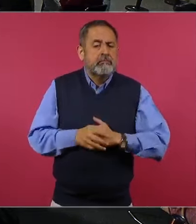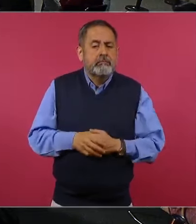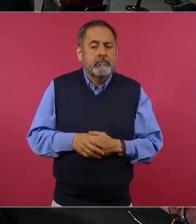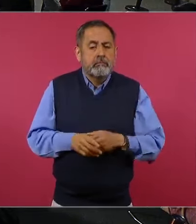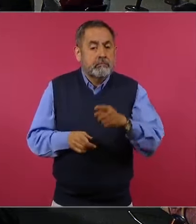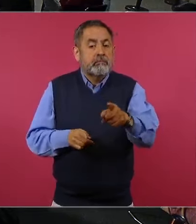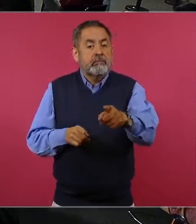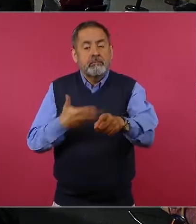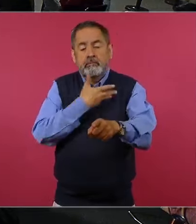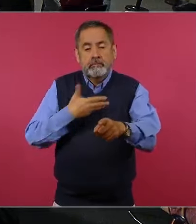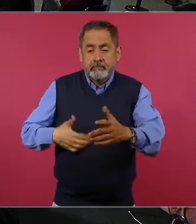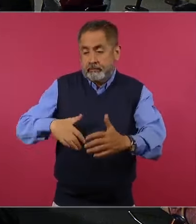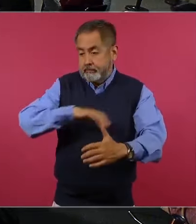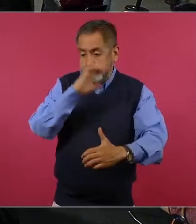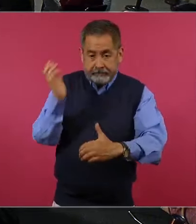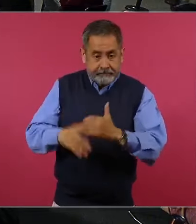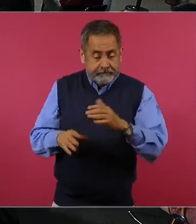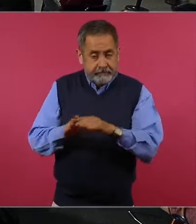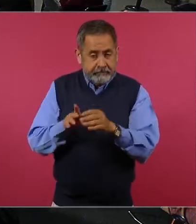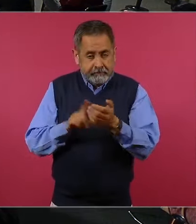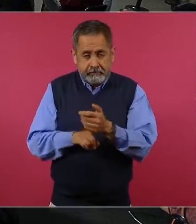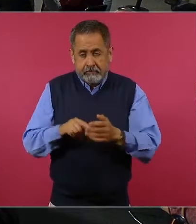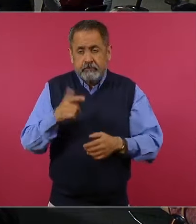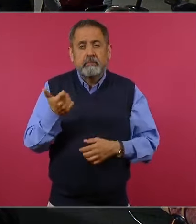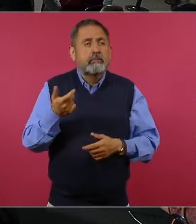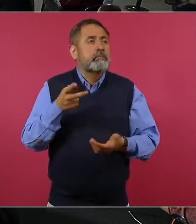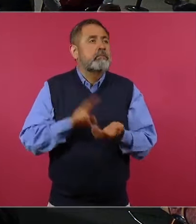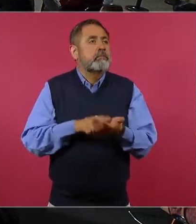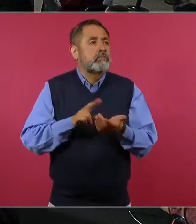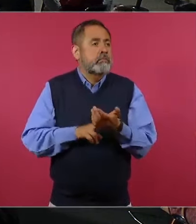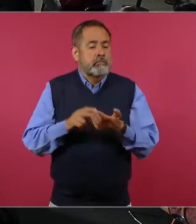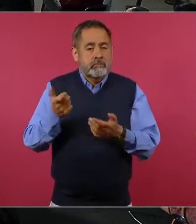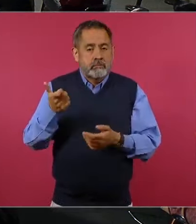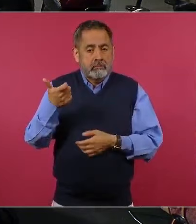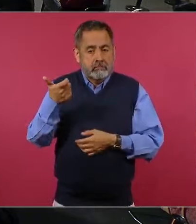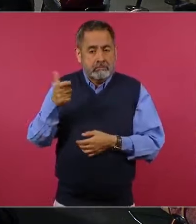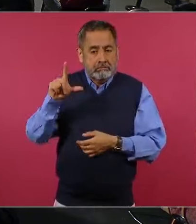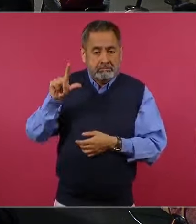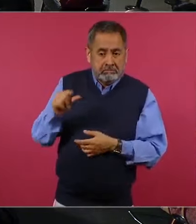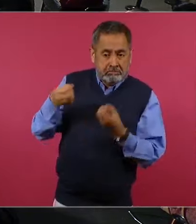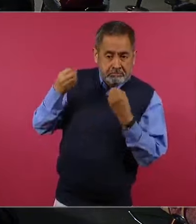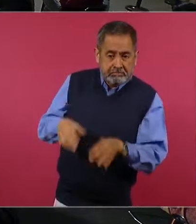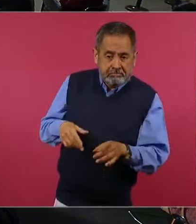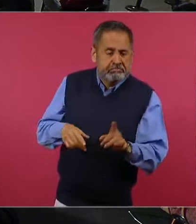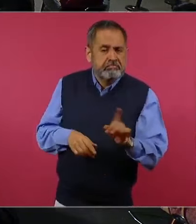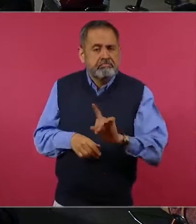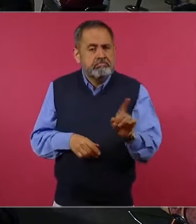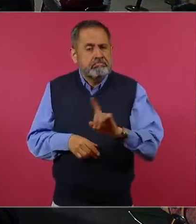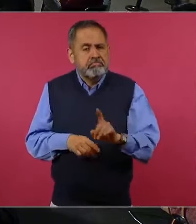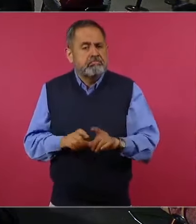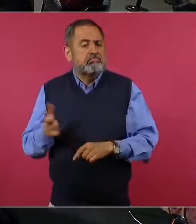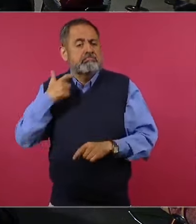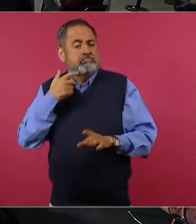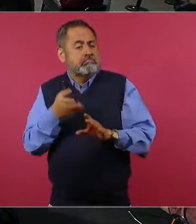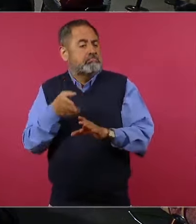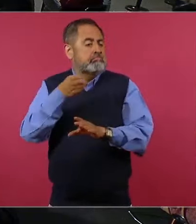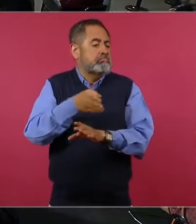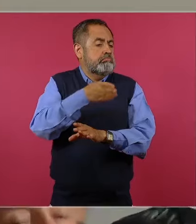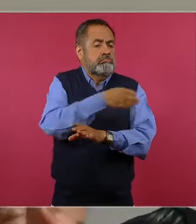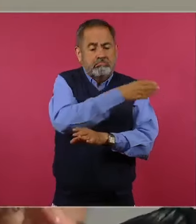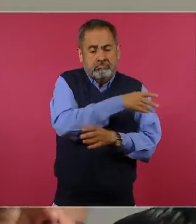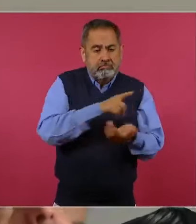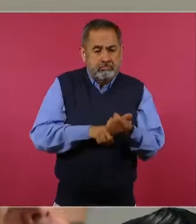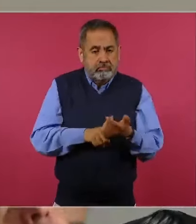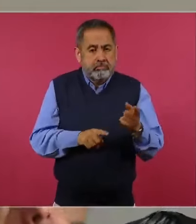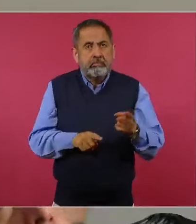entregar el peso no depreciado, como lo hicieron. El último que recibió